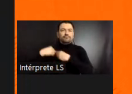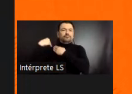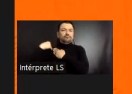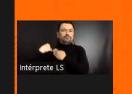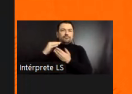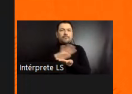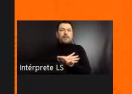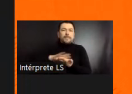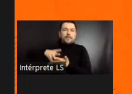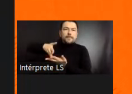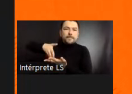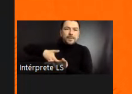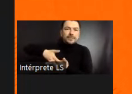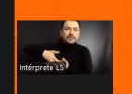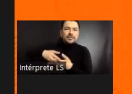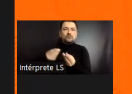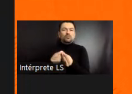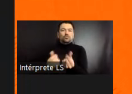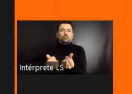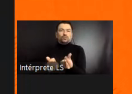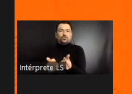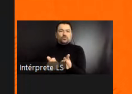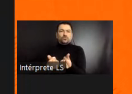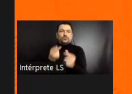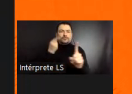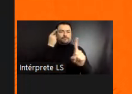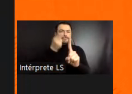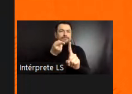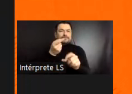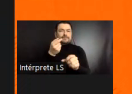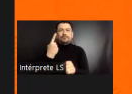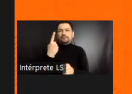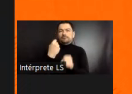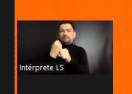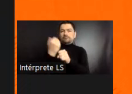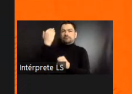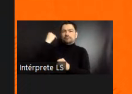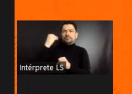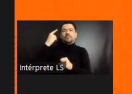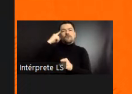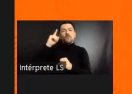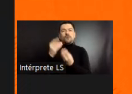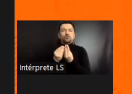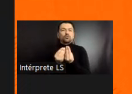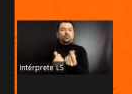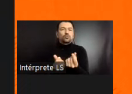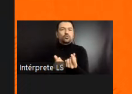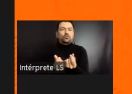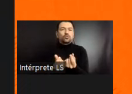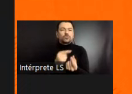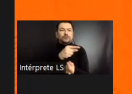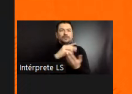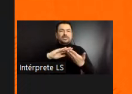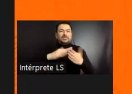solución adoptada el año pasado, básicamente, sobre la respuesta urbana y el